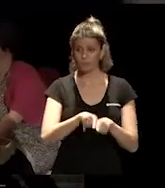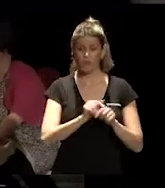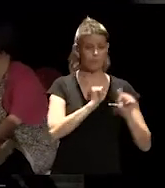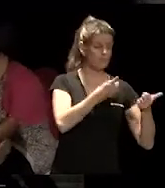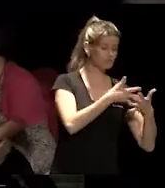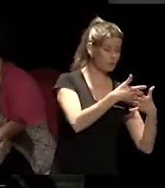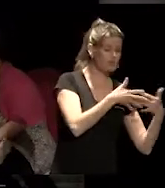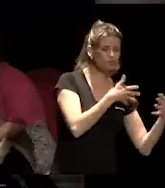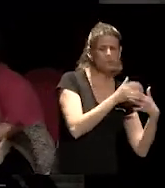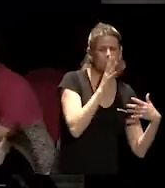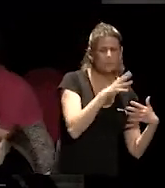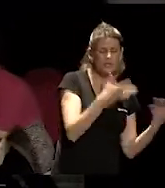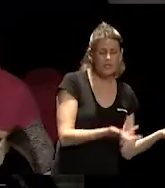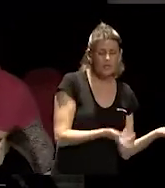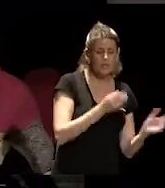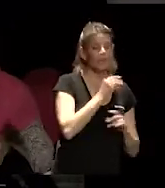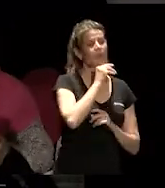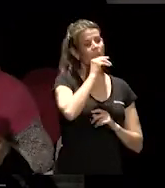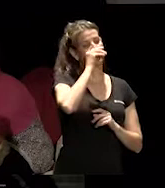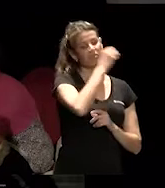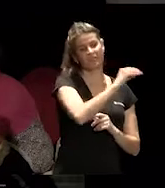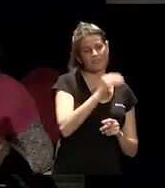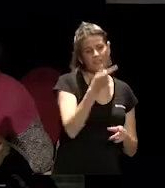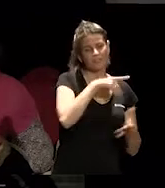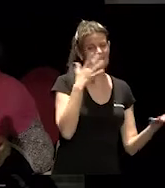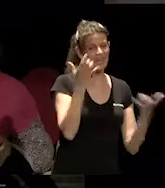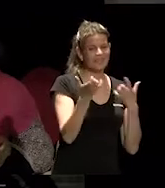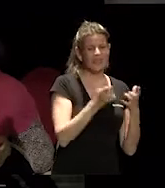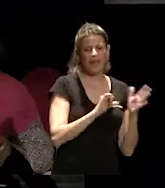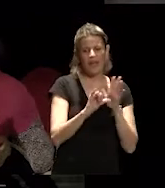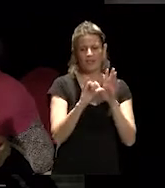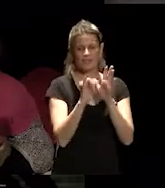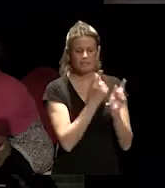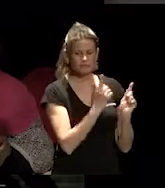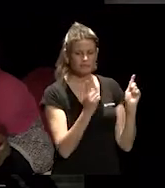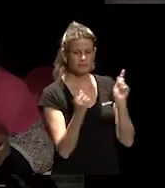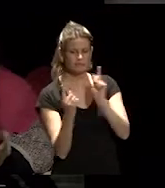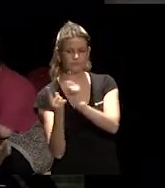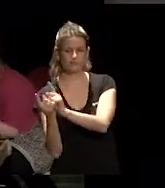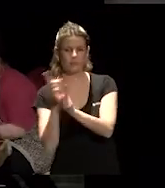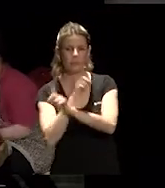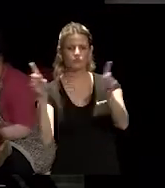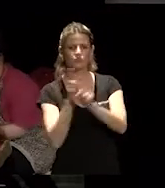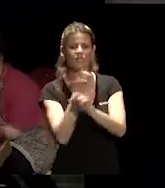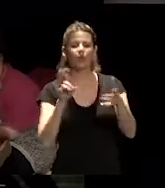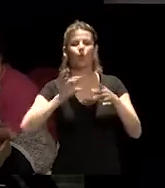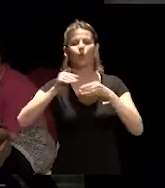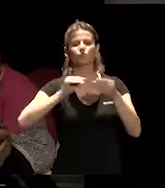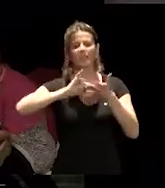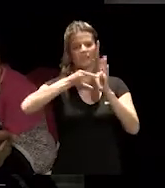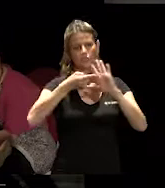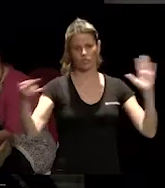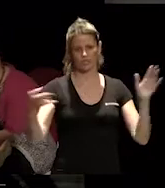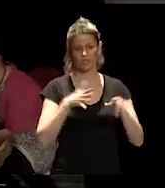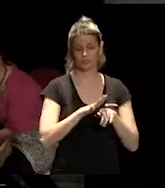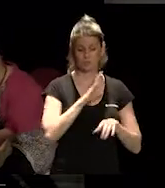con las manos. Ciencias y artes. Nuestro acercamiento a la música es... utilizamos muchísima tecnología. Entonces, nuestra ciencia